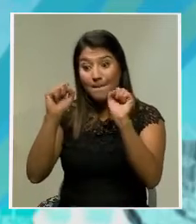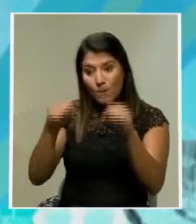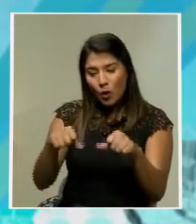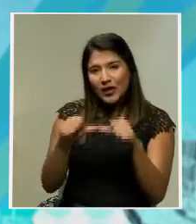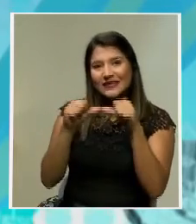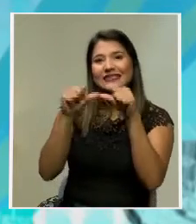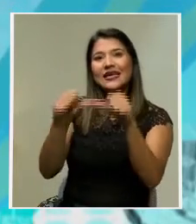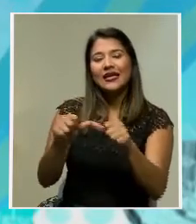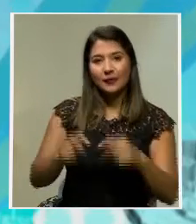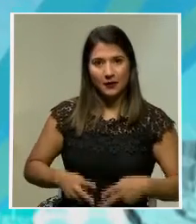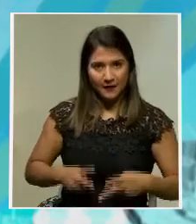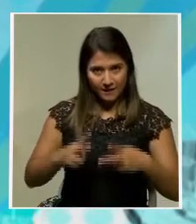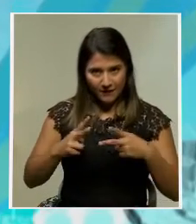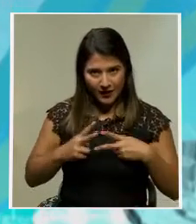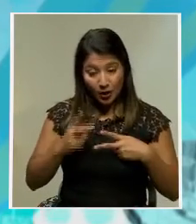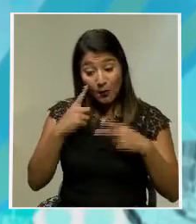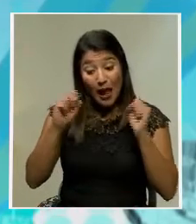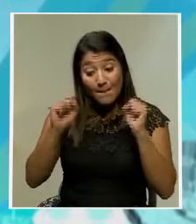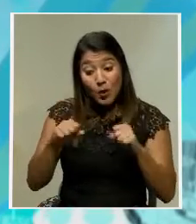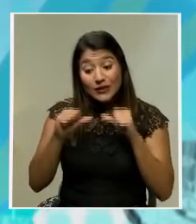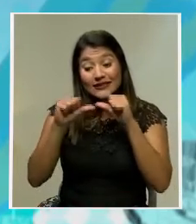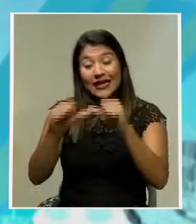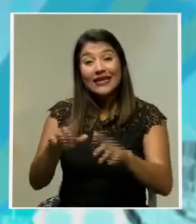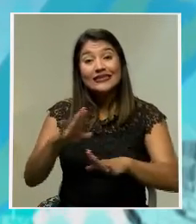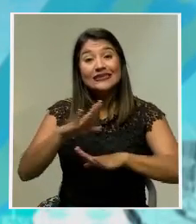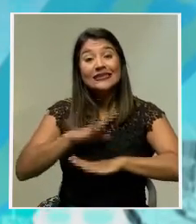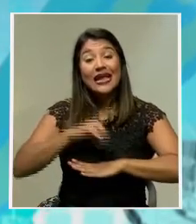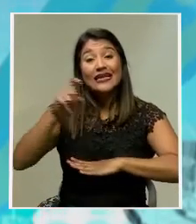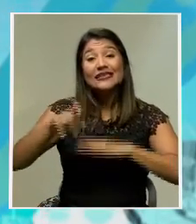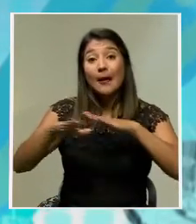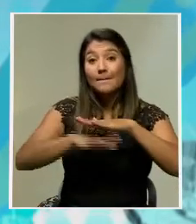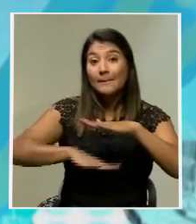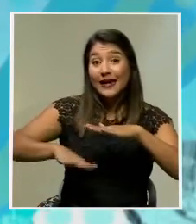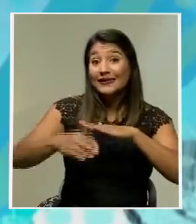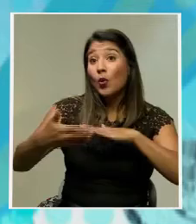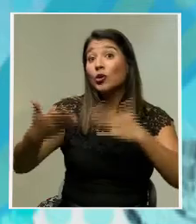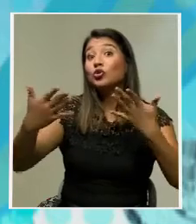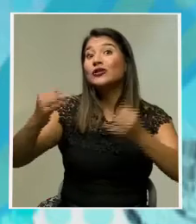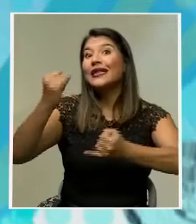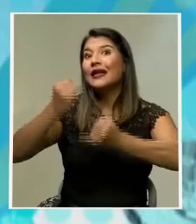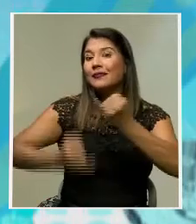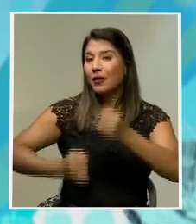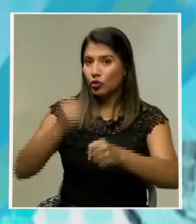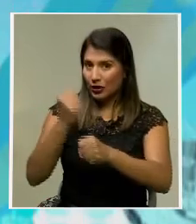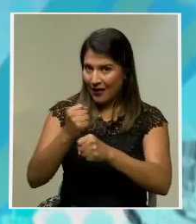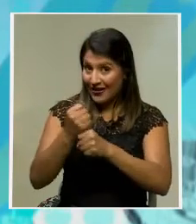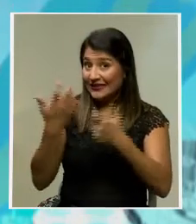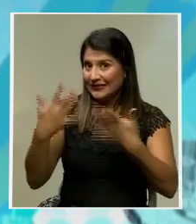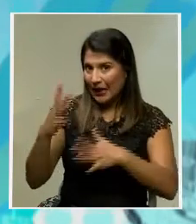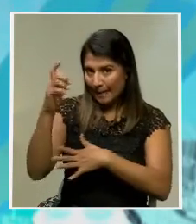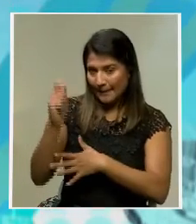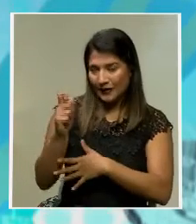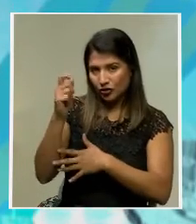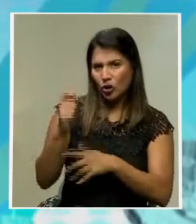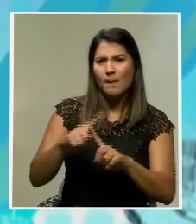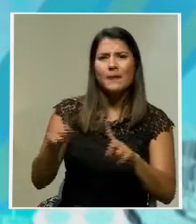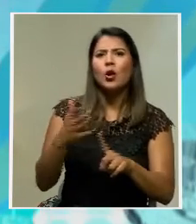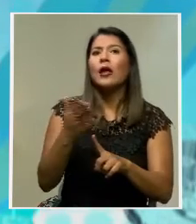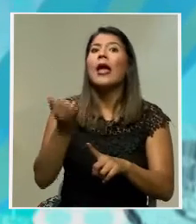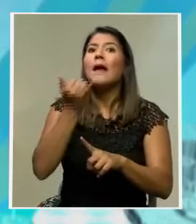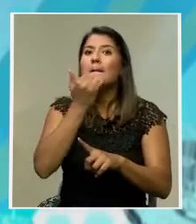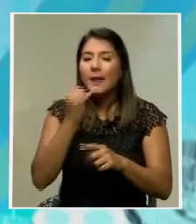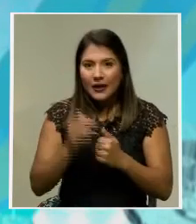para poder satisfacer nuestras necesidades básicas al terminar nuestra vida laboral. Lo que ha ocurrido es que